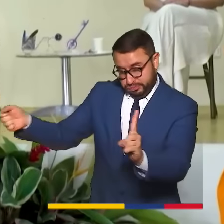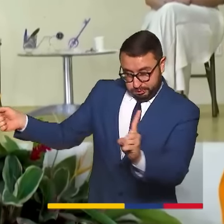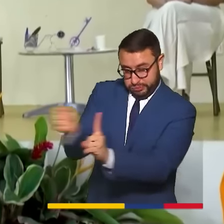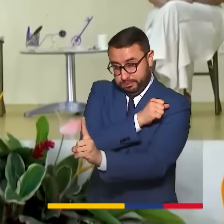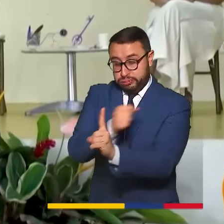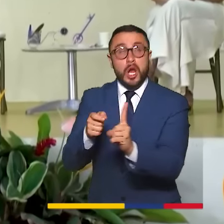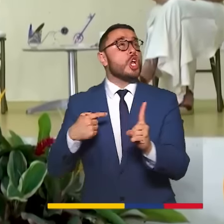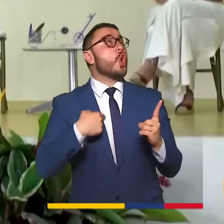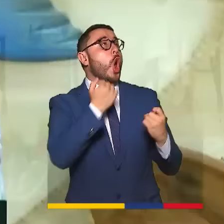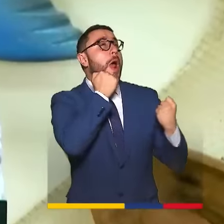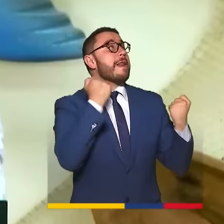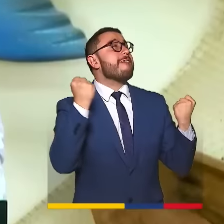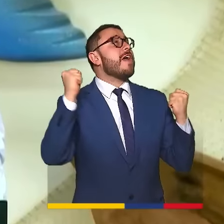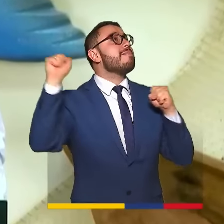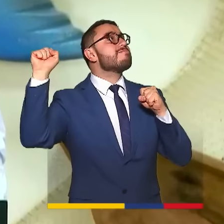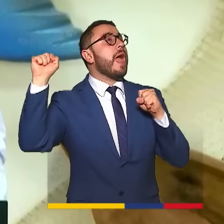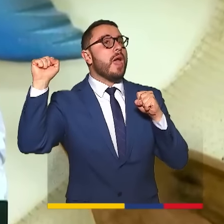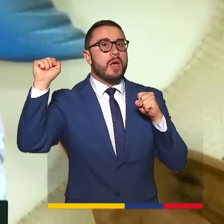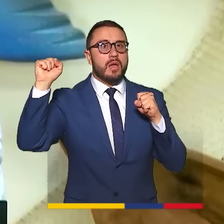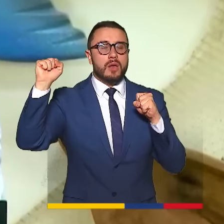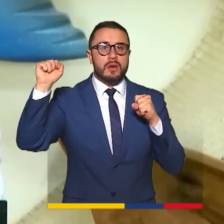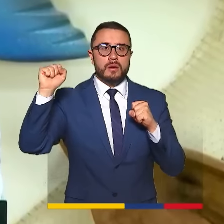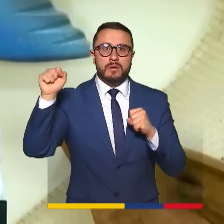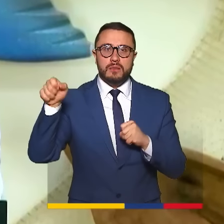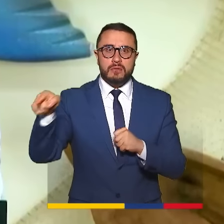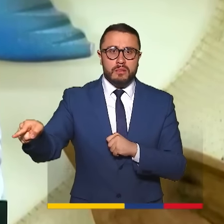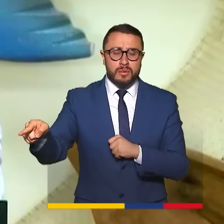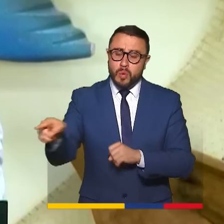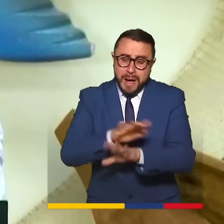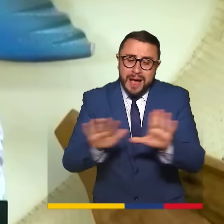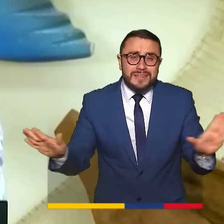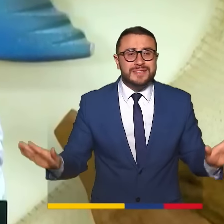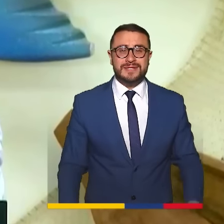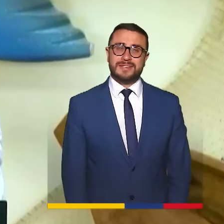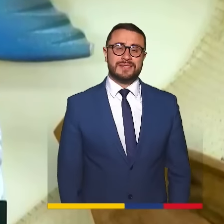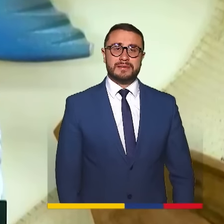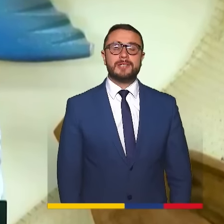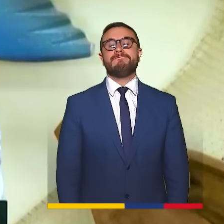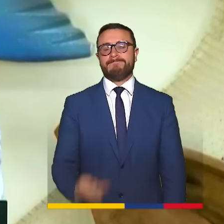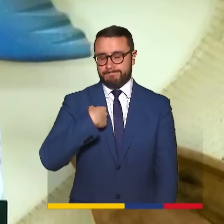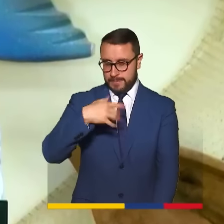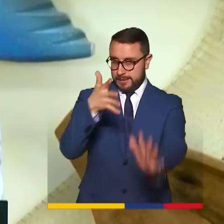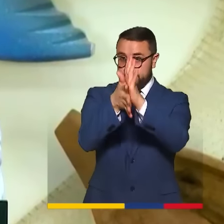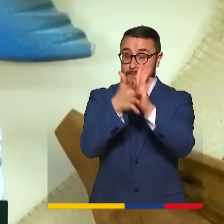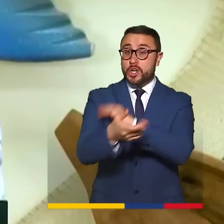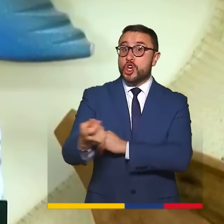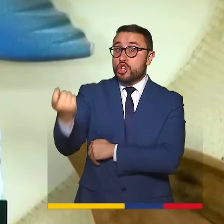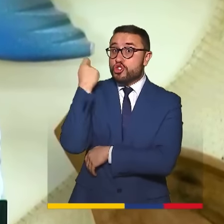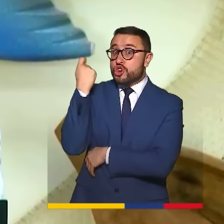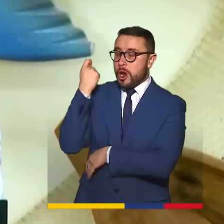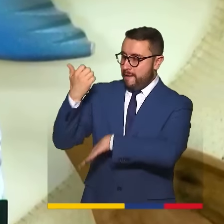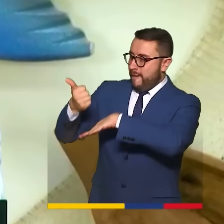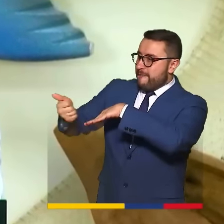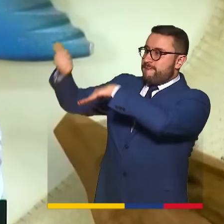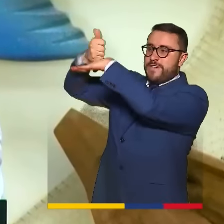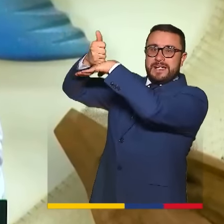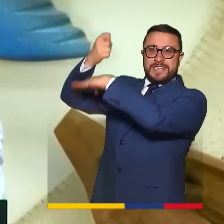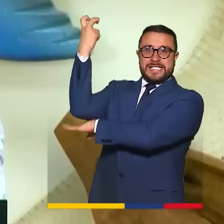rebeldes. Aún no hace mucho, un fiscal le dio orden a todos sus